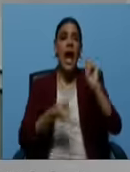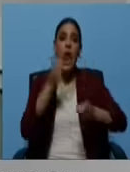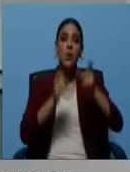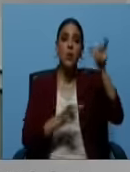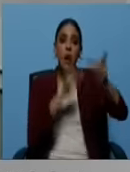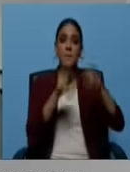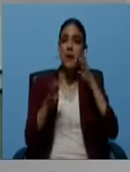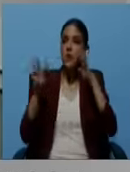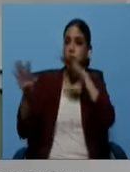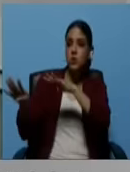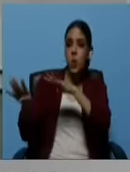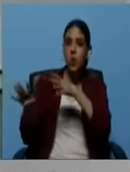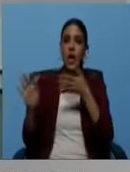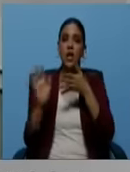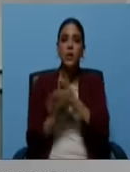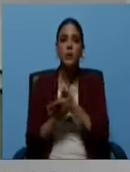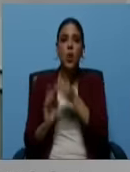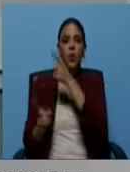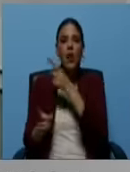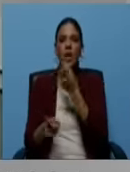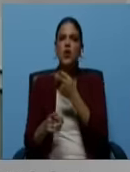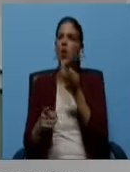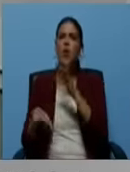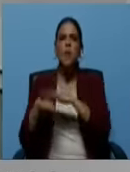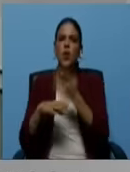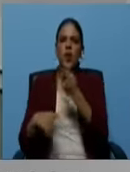que lo amenazaba vía telefónica de por qué no iba.